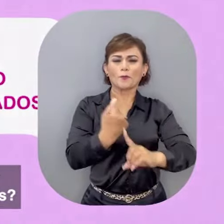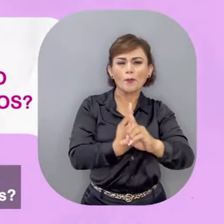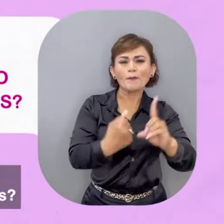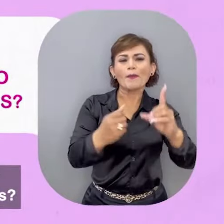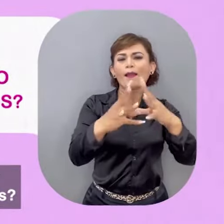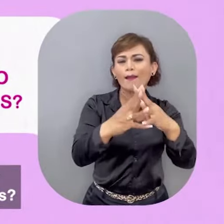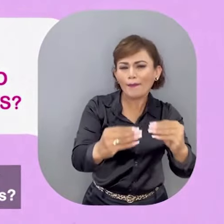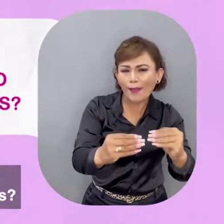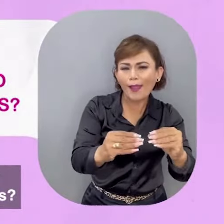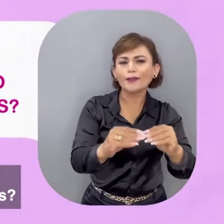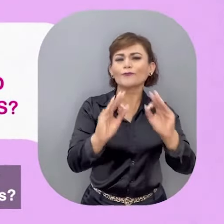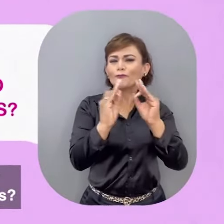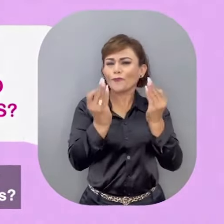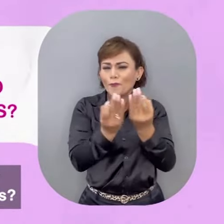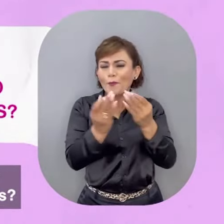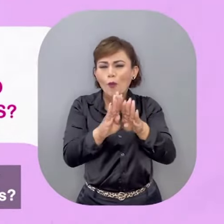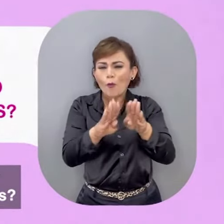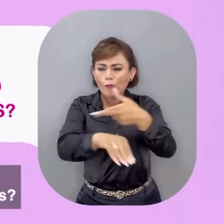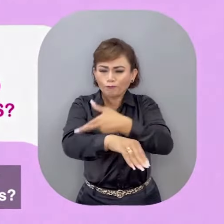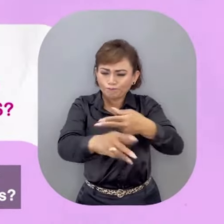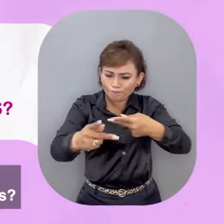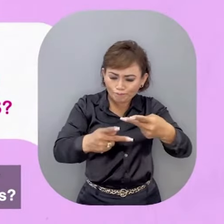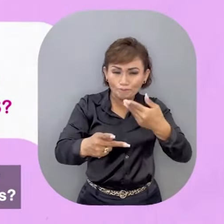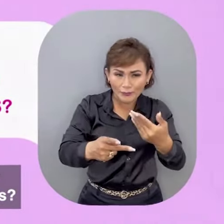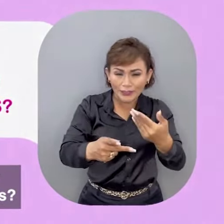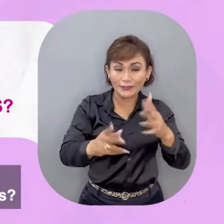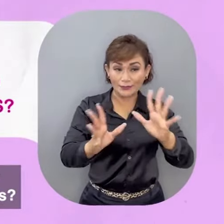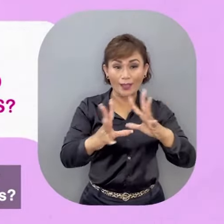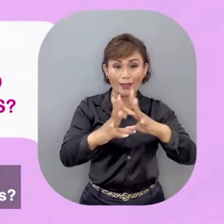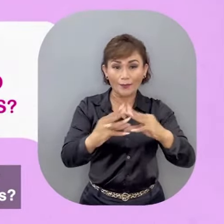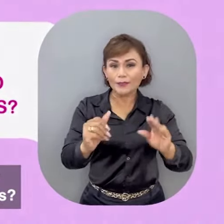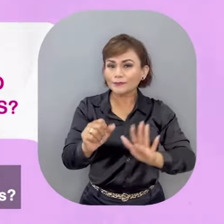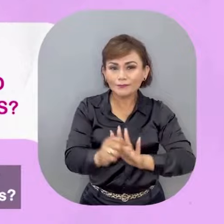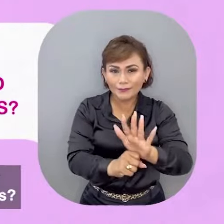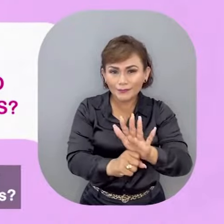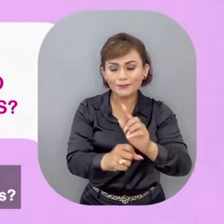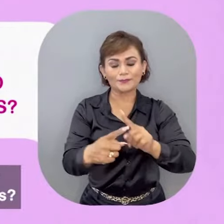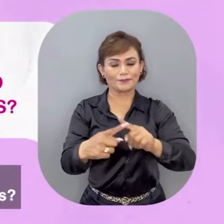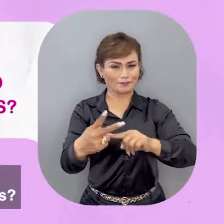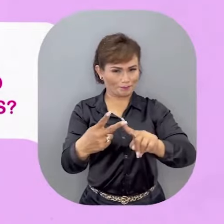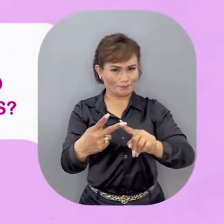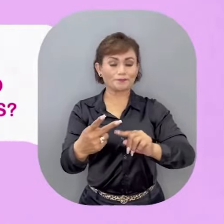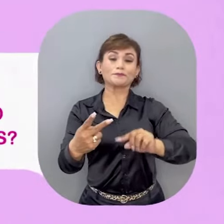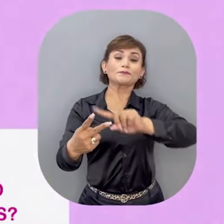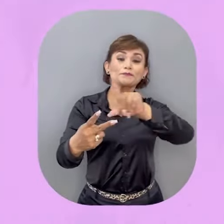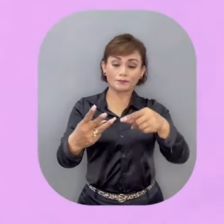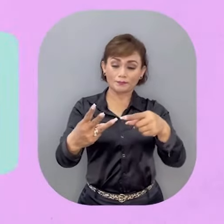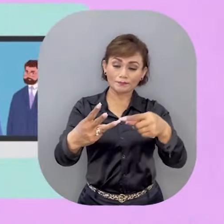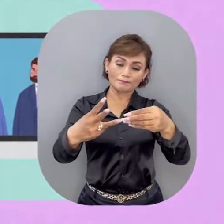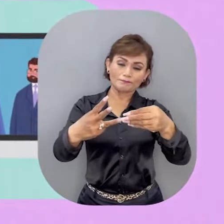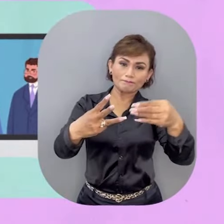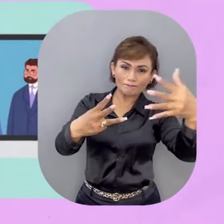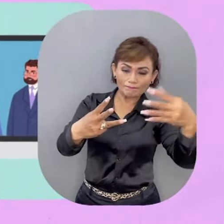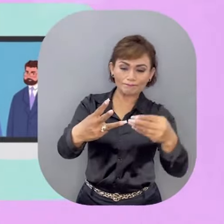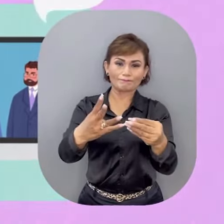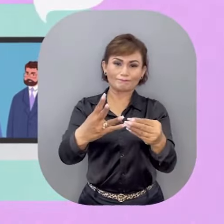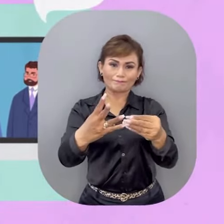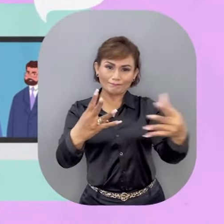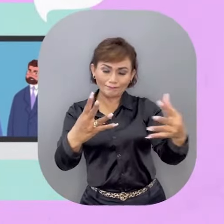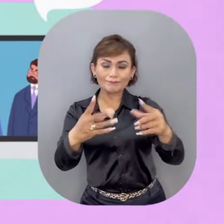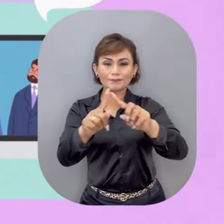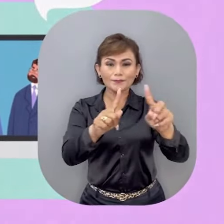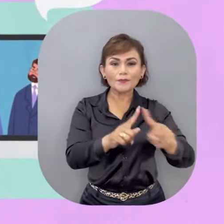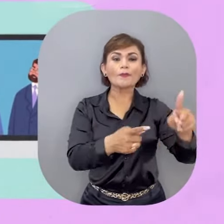propuestas o estrategias tiene para atender las necesidades o solucionar los problemas planteados? Los segundos subsegmentos serán